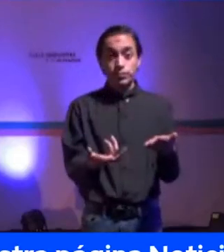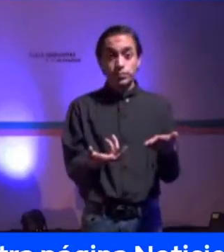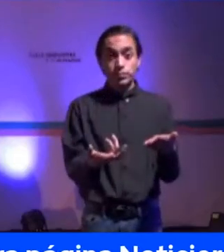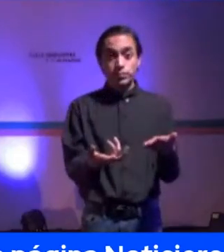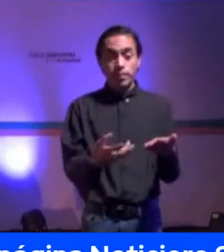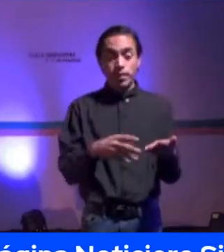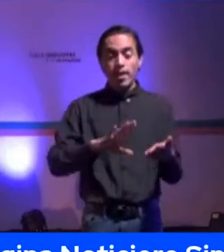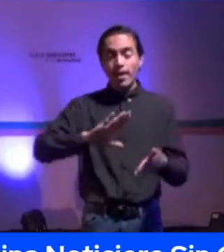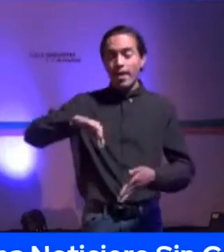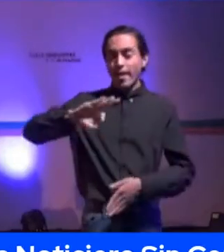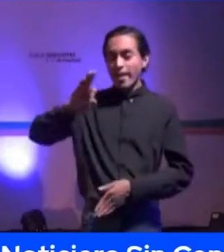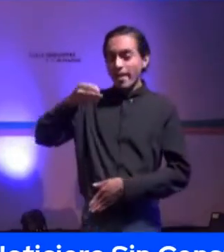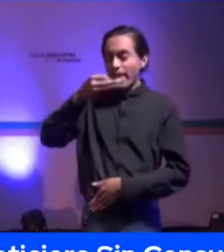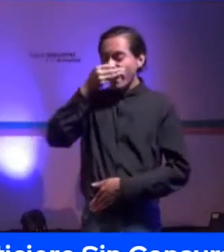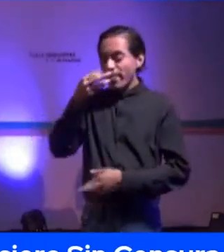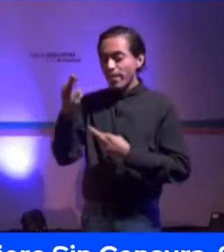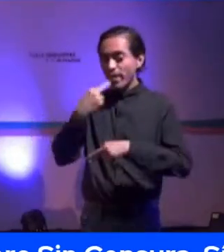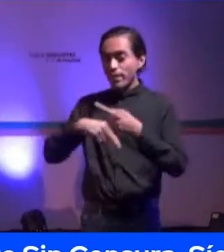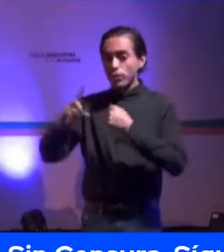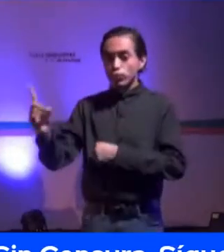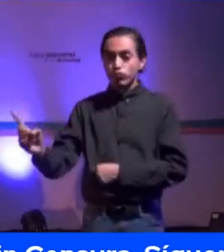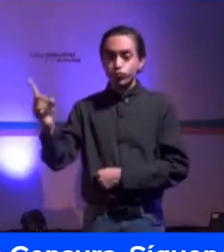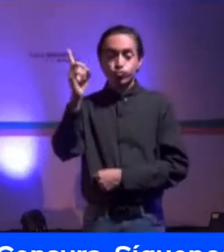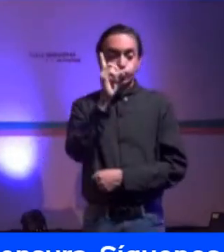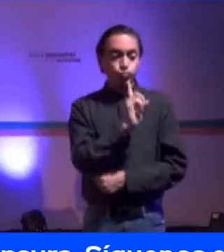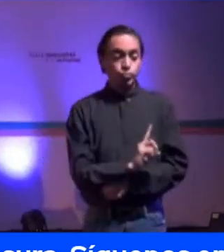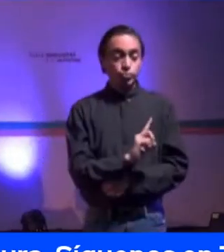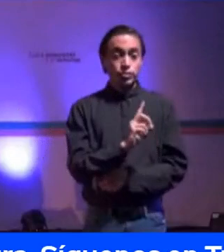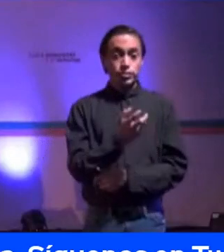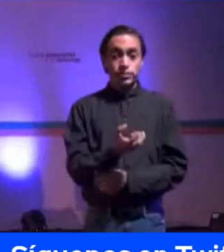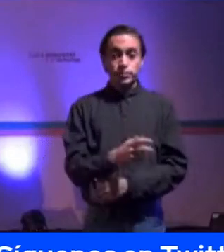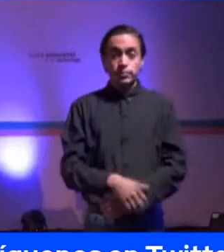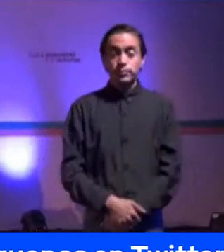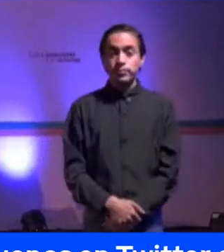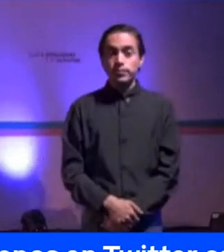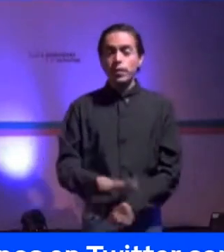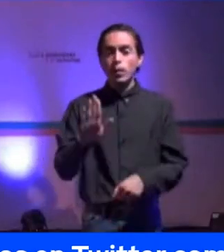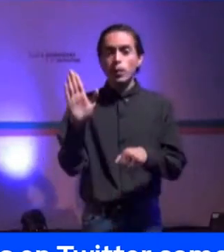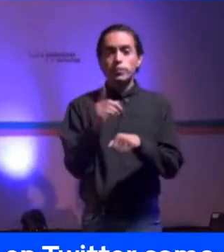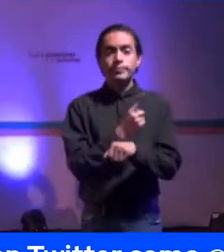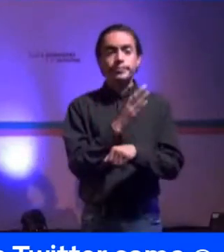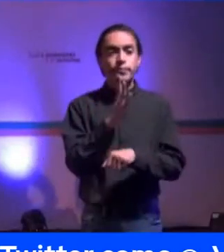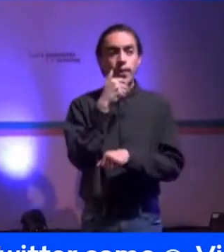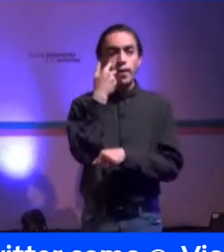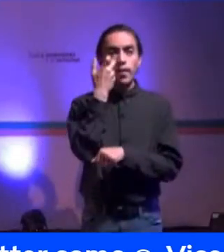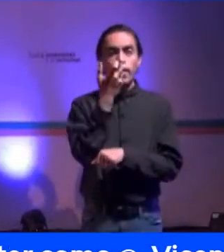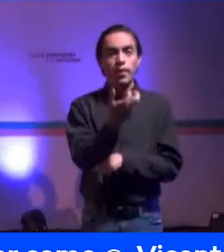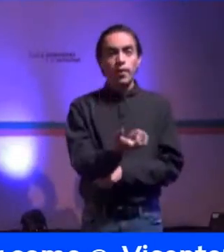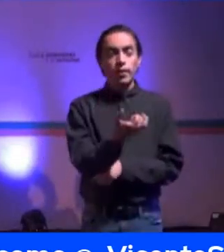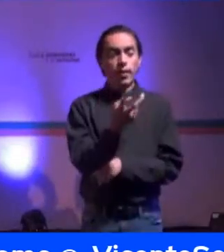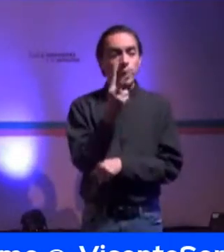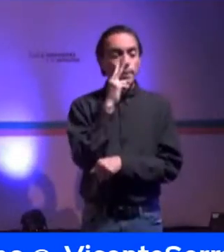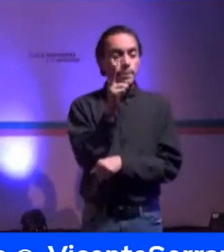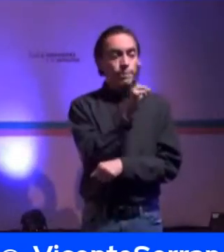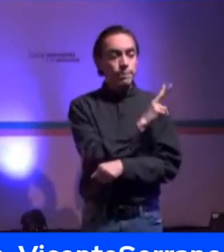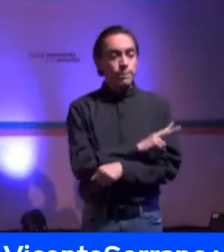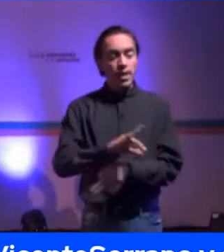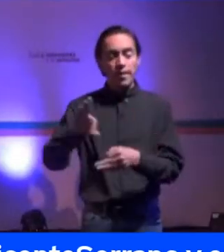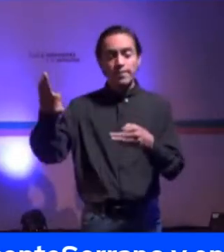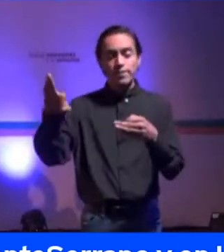Acabo de regresar yo, él creo que está regresando en estos momentos, porque quería ver de